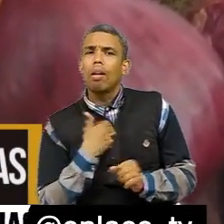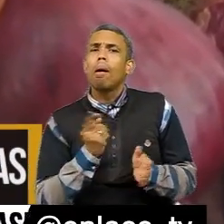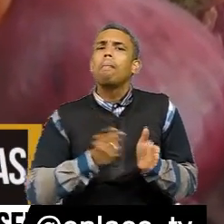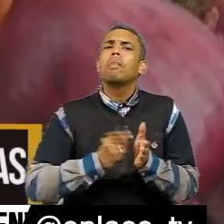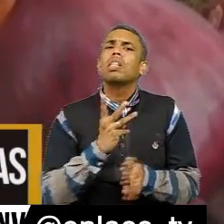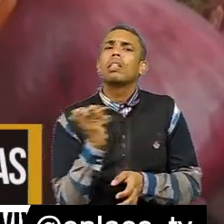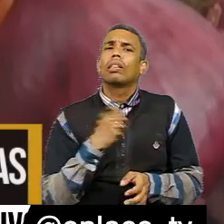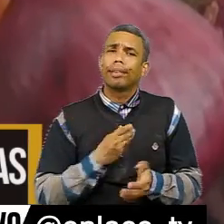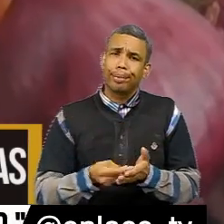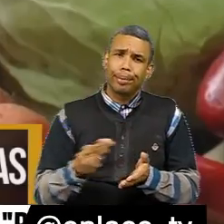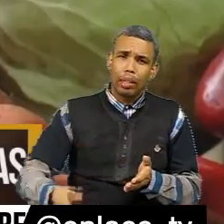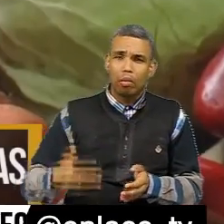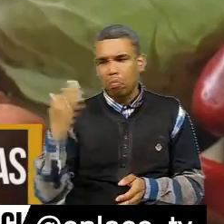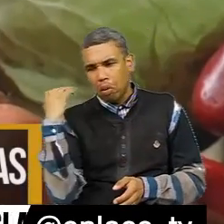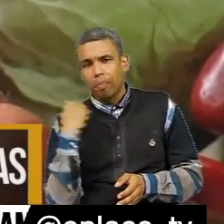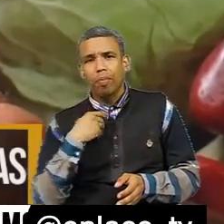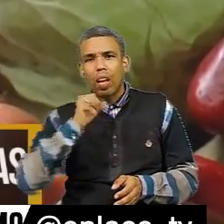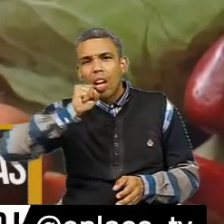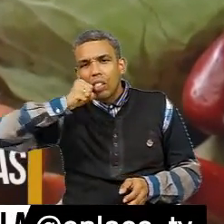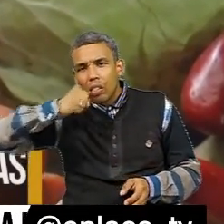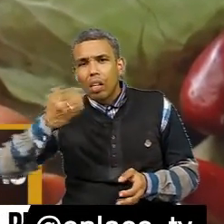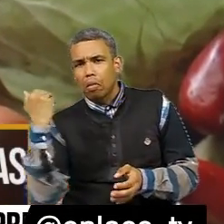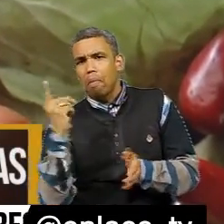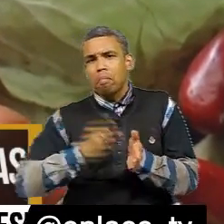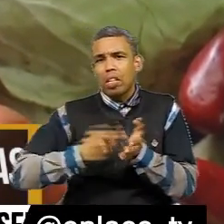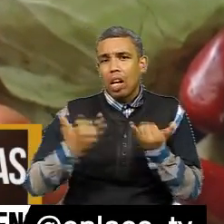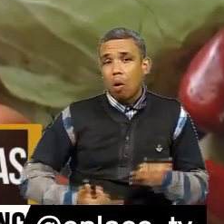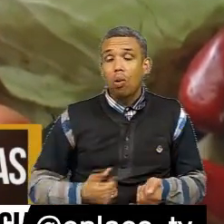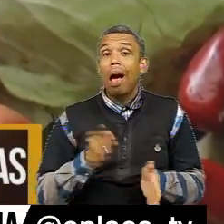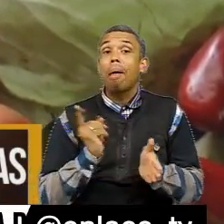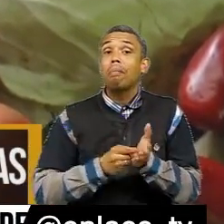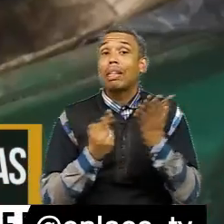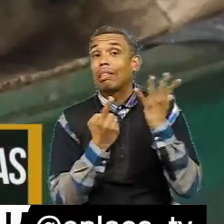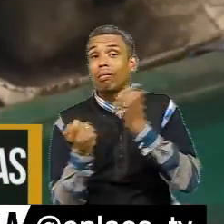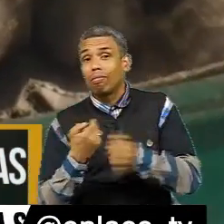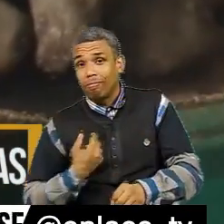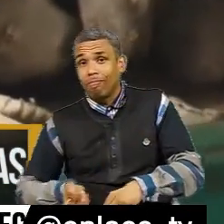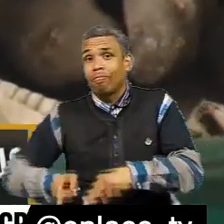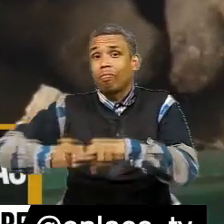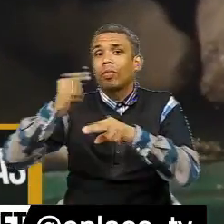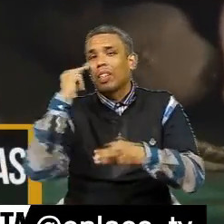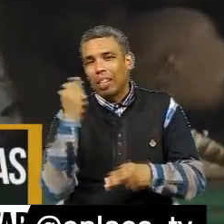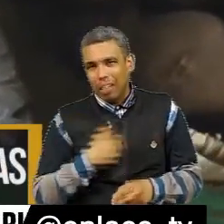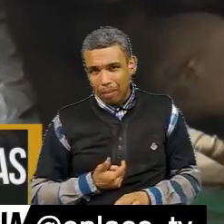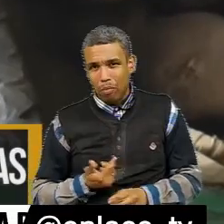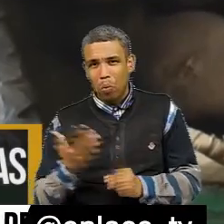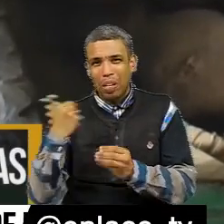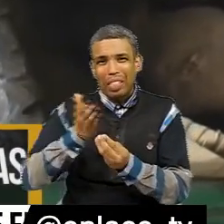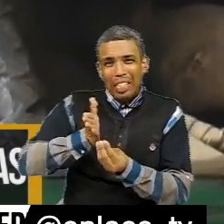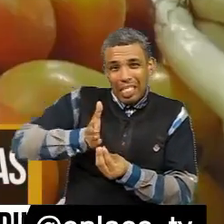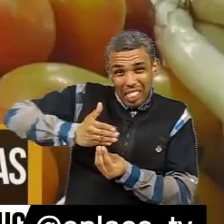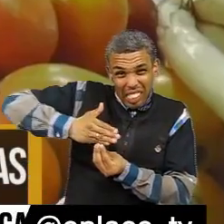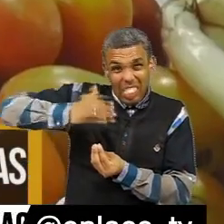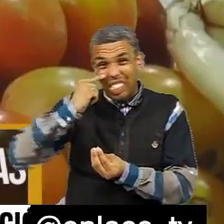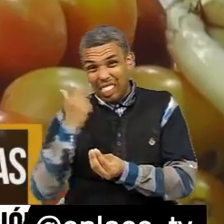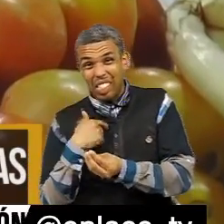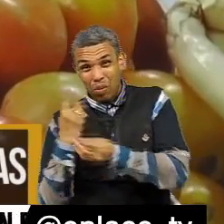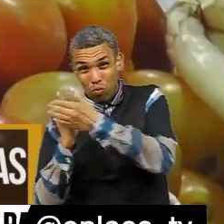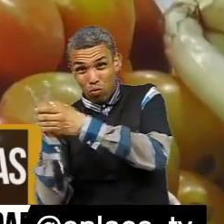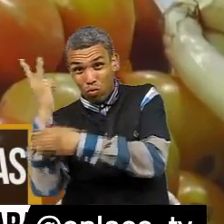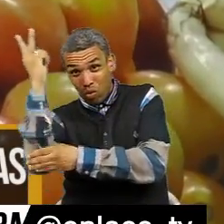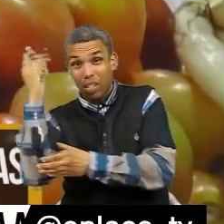zanahoria normalmente estaba a 1.000, ahorita está a 1.600, 1.500 pesos la libra. La cebolla de rama, que estaba a 1.000, 1.200, ahorita está a